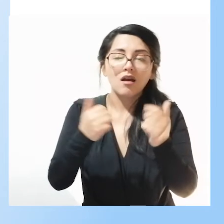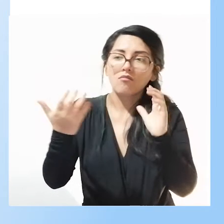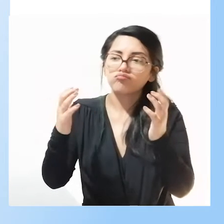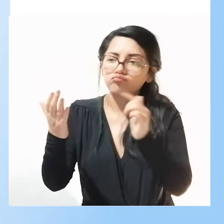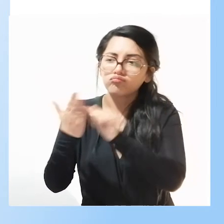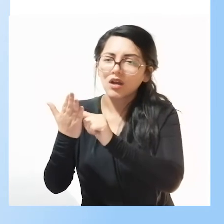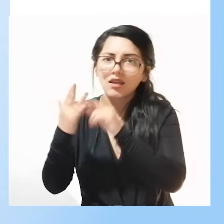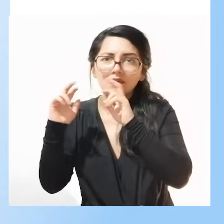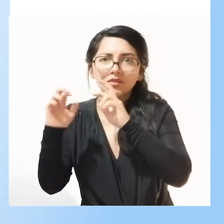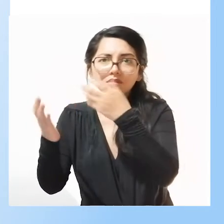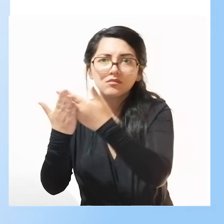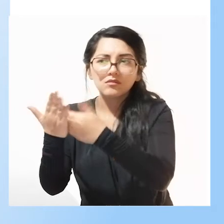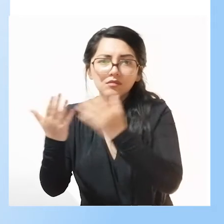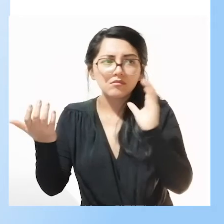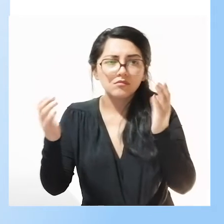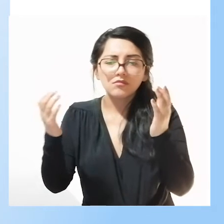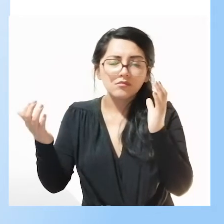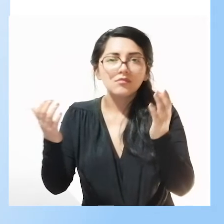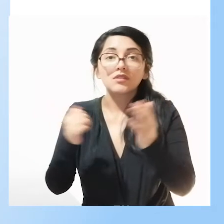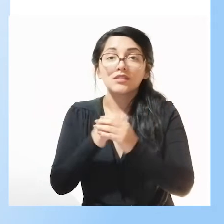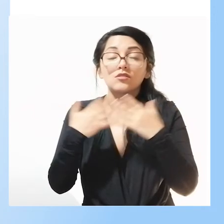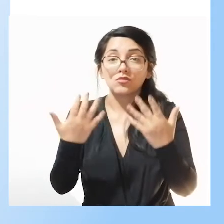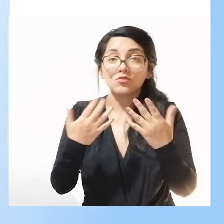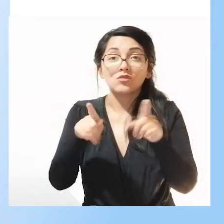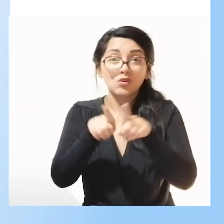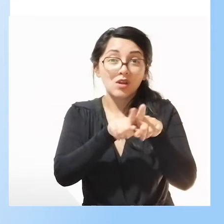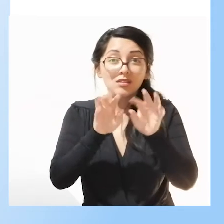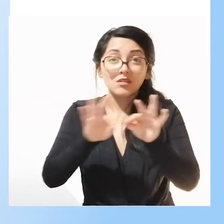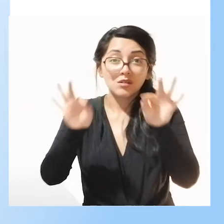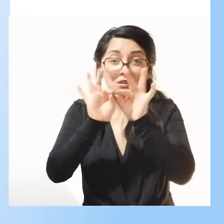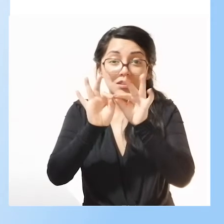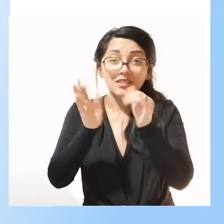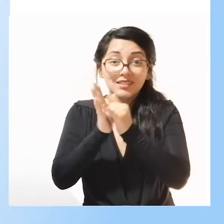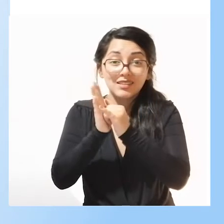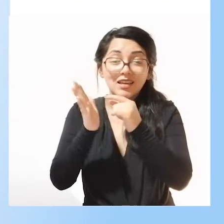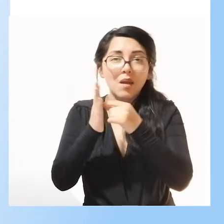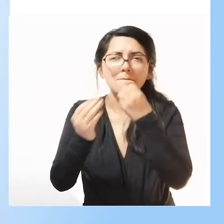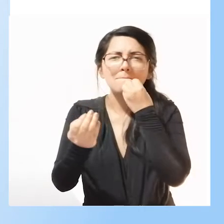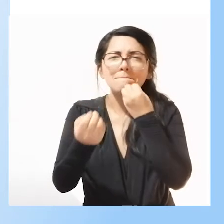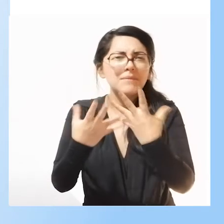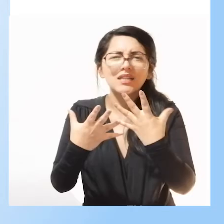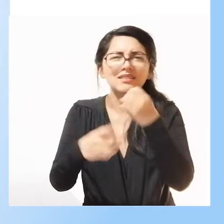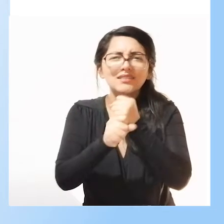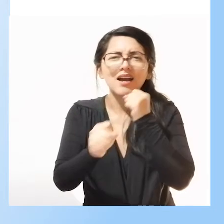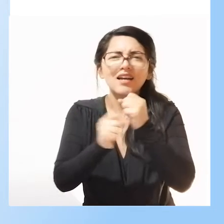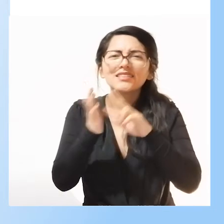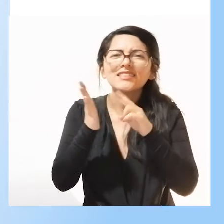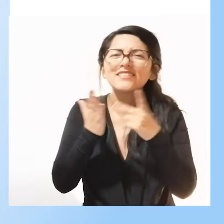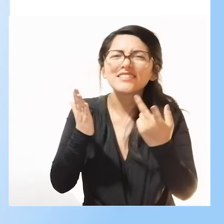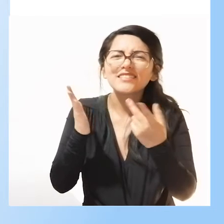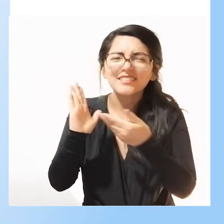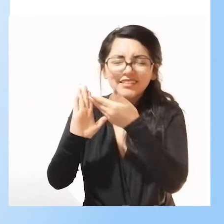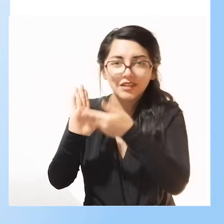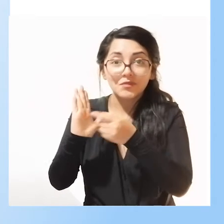Pero como todo concepto que evoluciona, me interesa destacar esta definición de buenas prácticas muy actual y